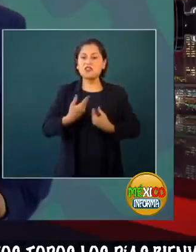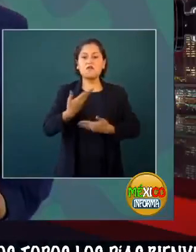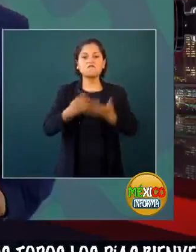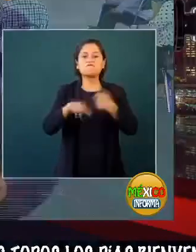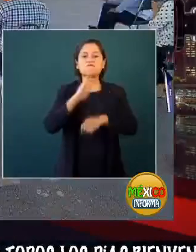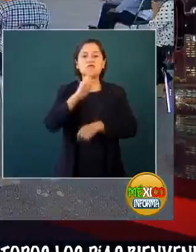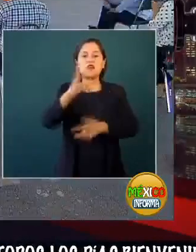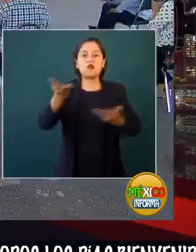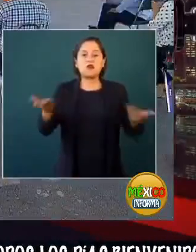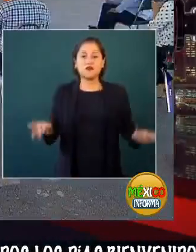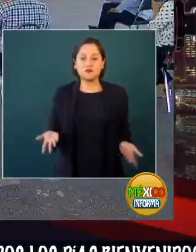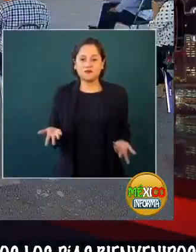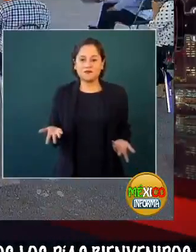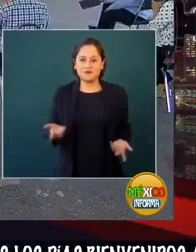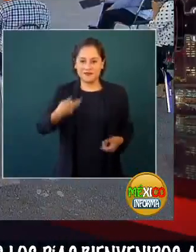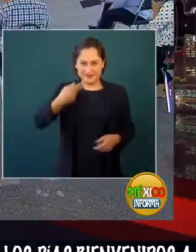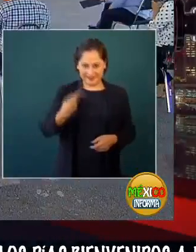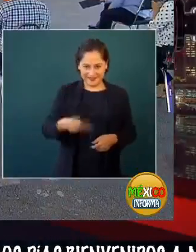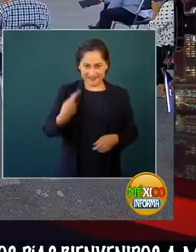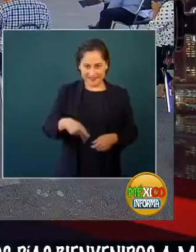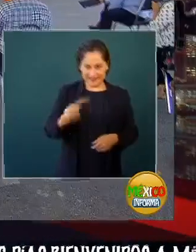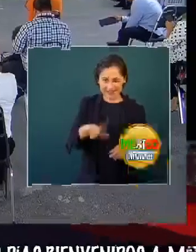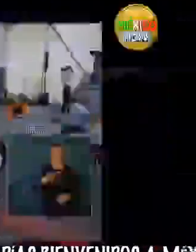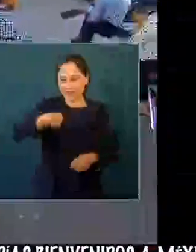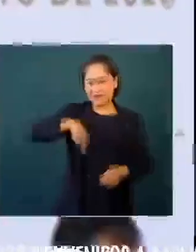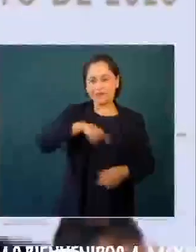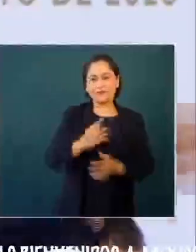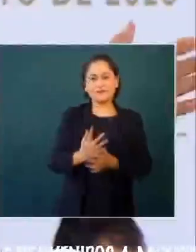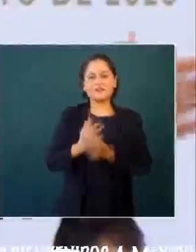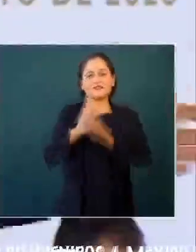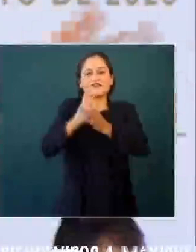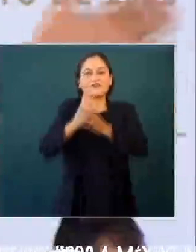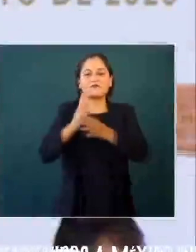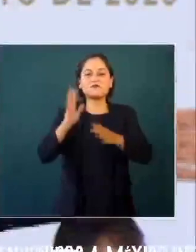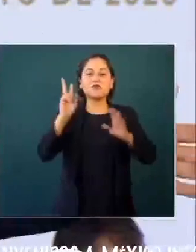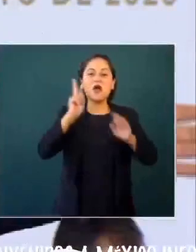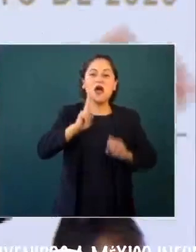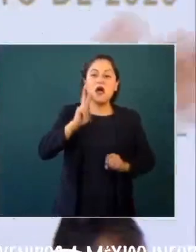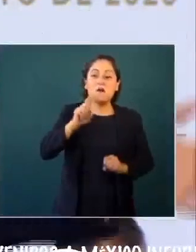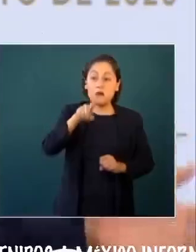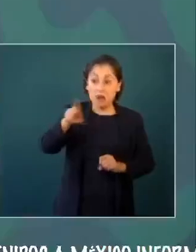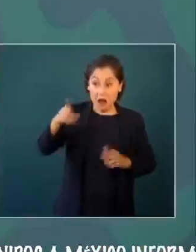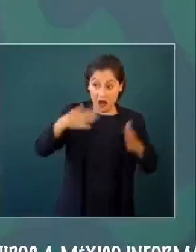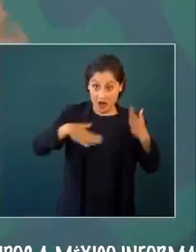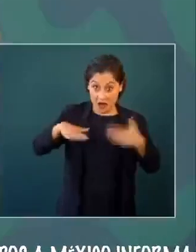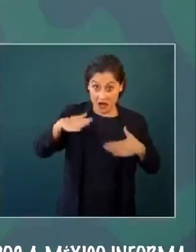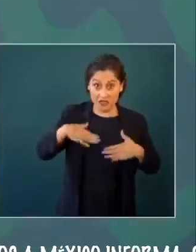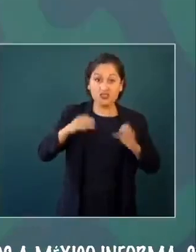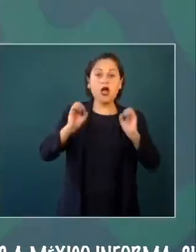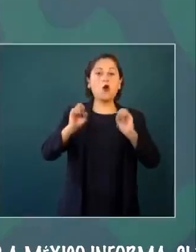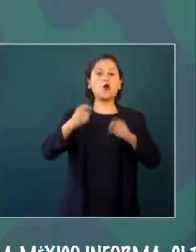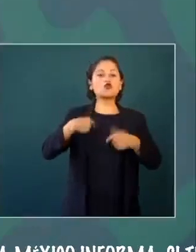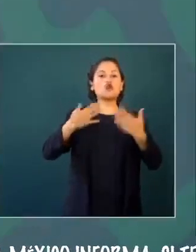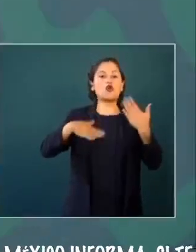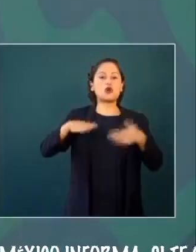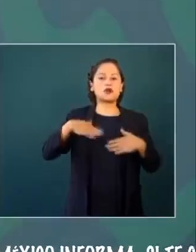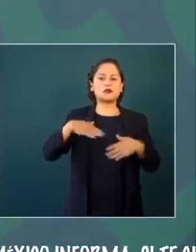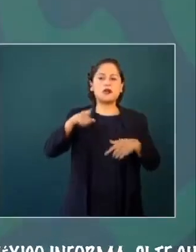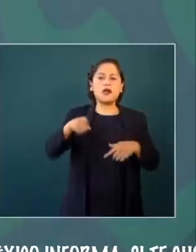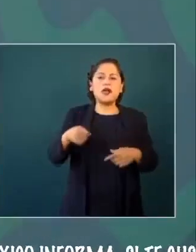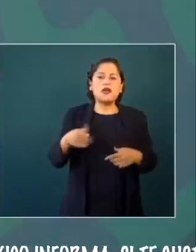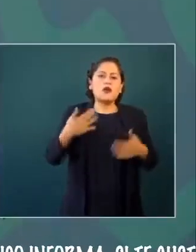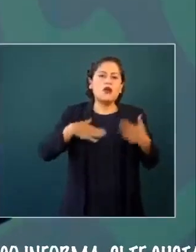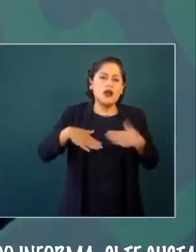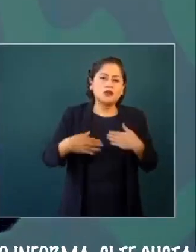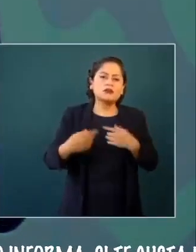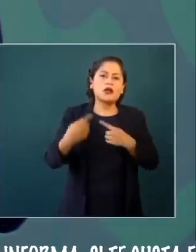a quién a quién de tierra a ver quién se cansa primero si ellos en atacarme difamarme calumniarme y mentir todos